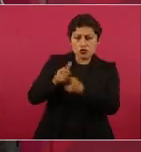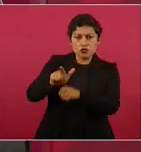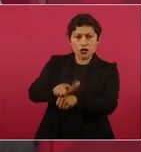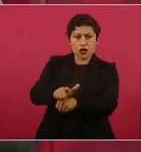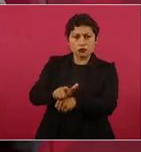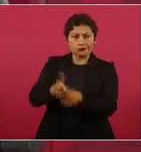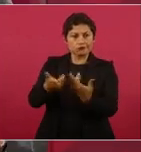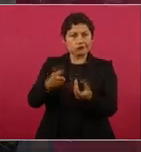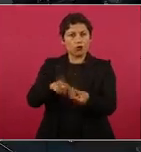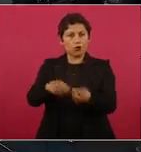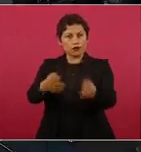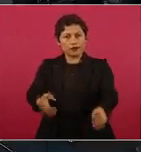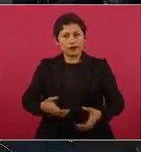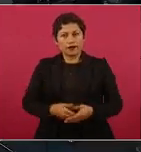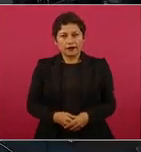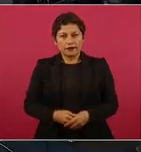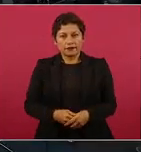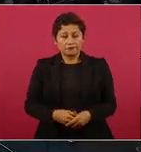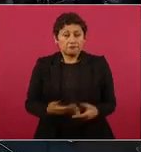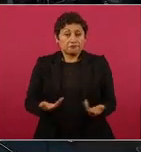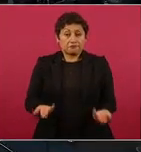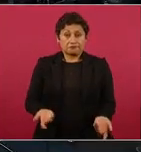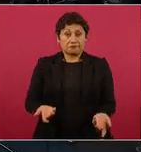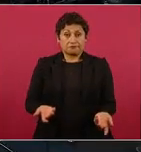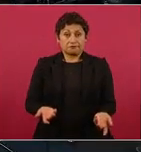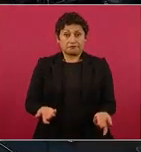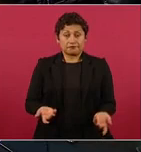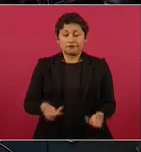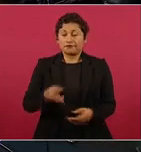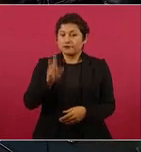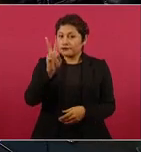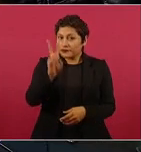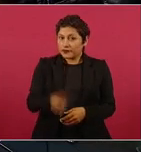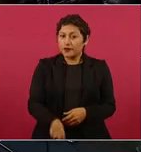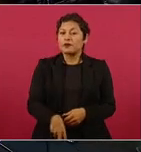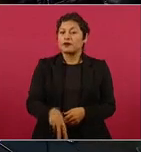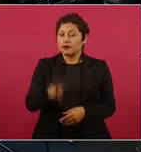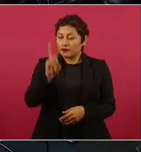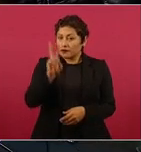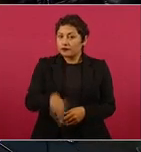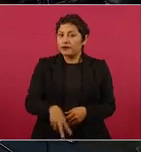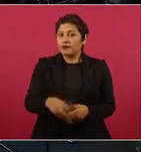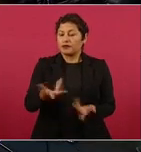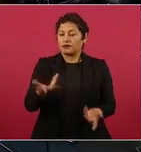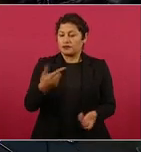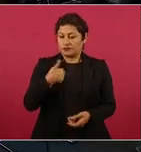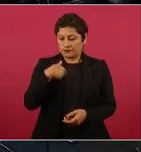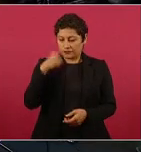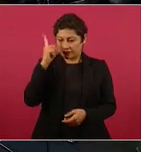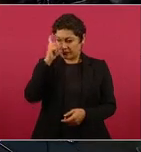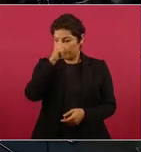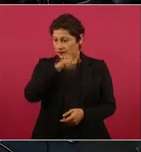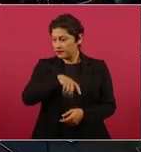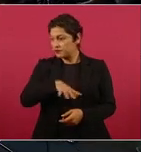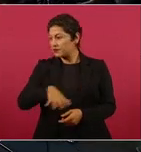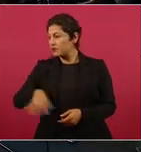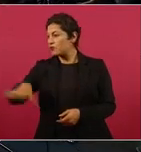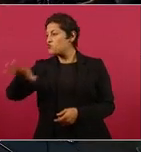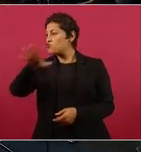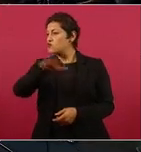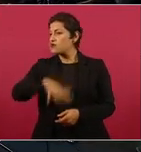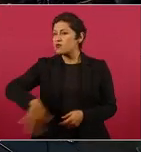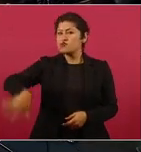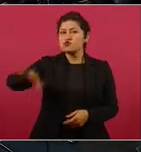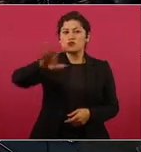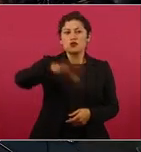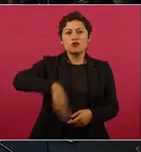¿No saben cuánto me cuesta decir, a ver, a dónde encuentro un economista?